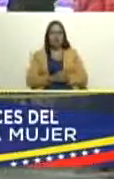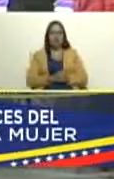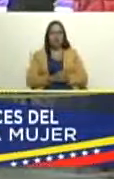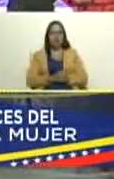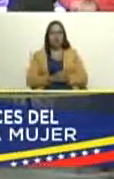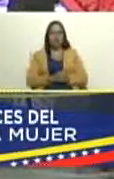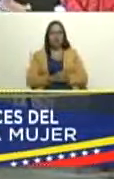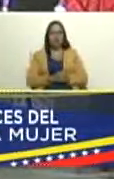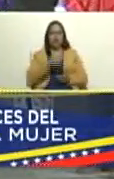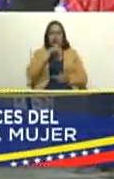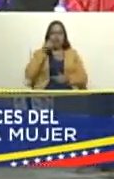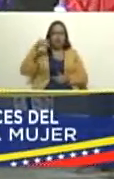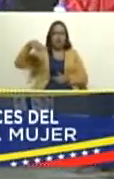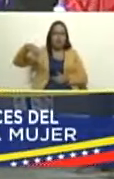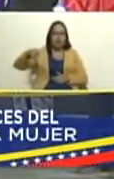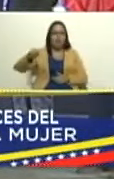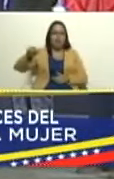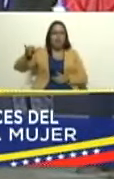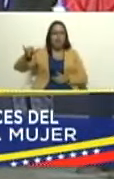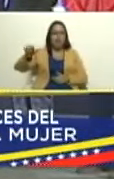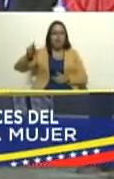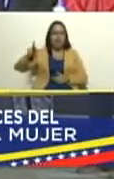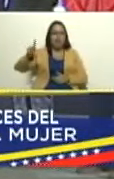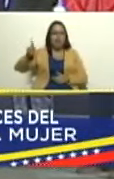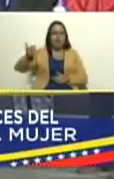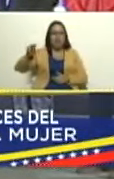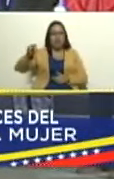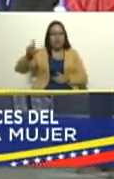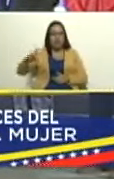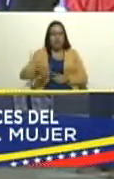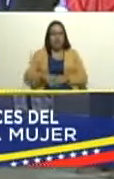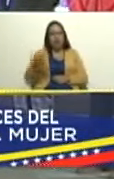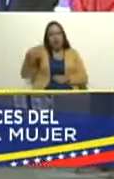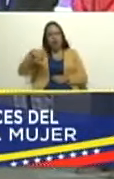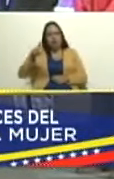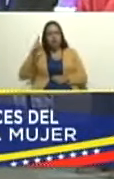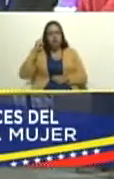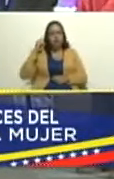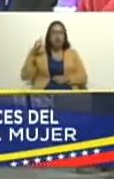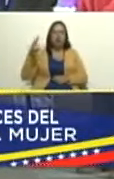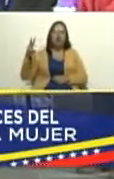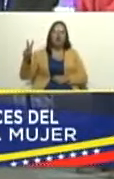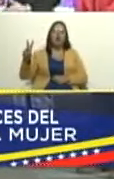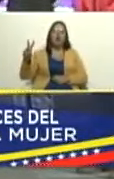Mayerlin. Güelis León Ramírez, gastronomía.